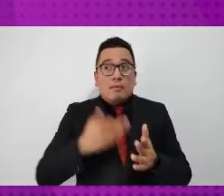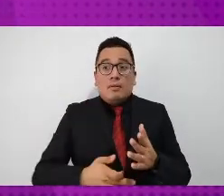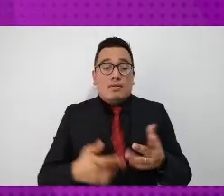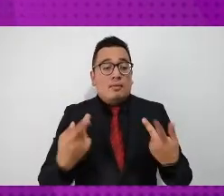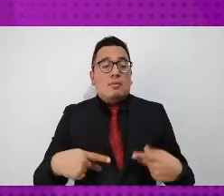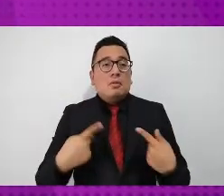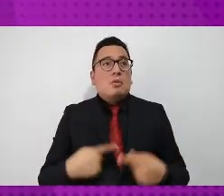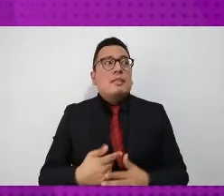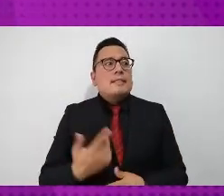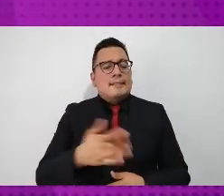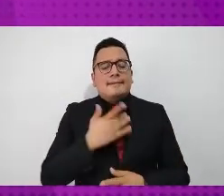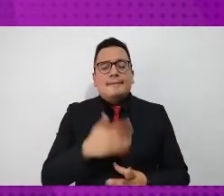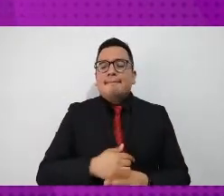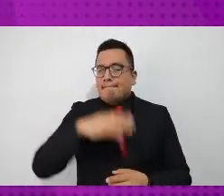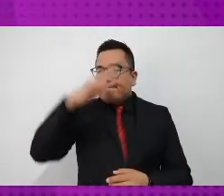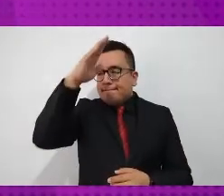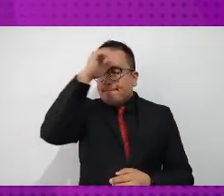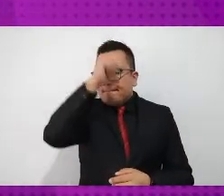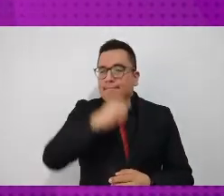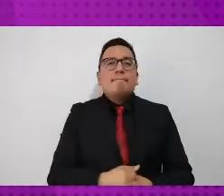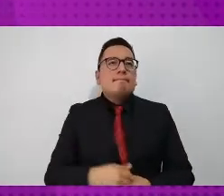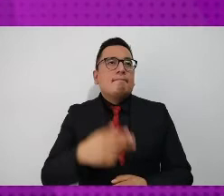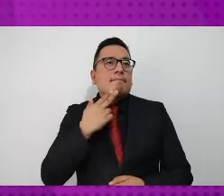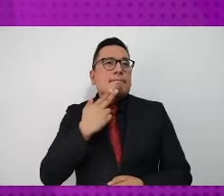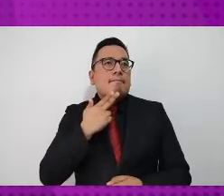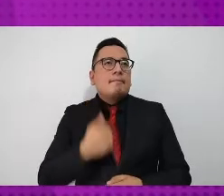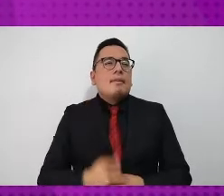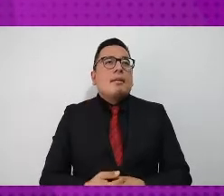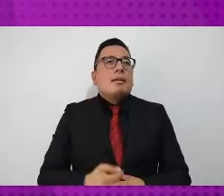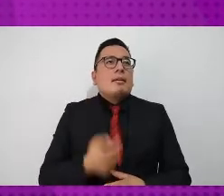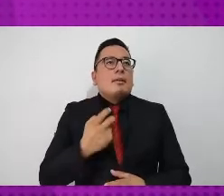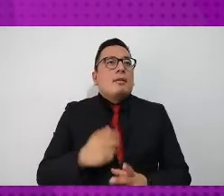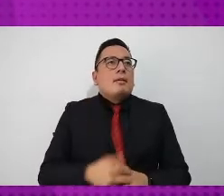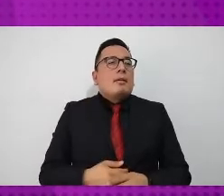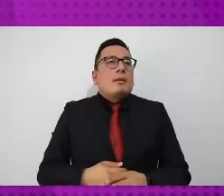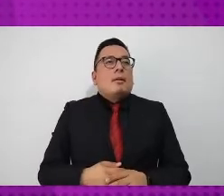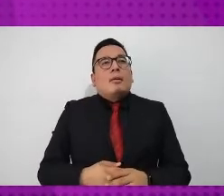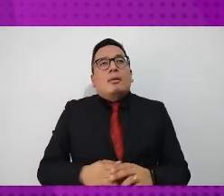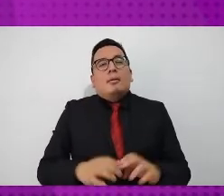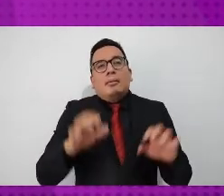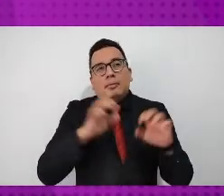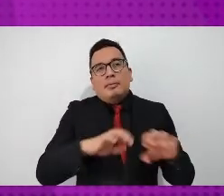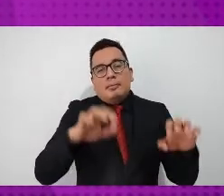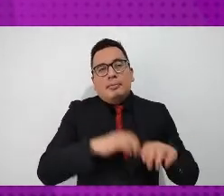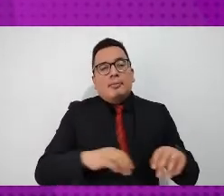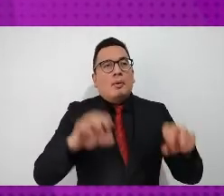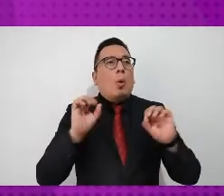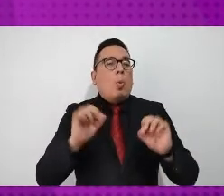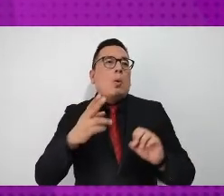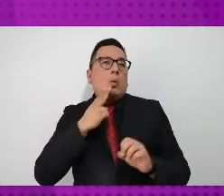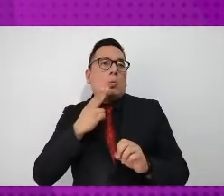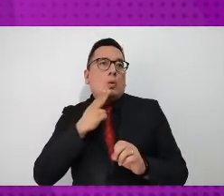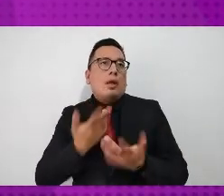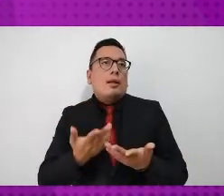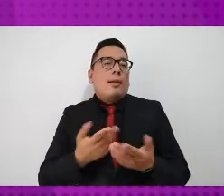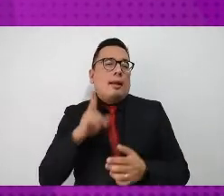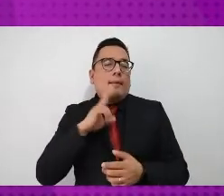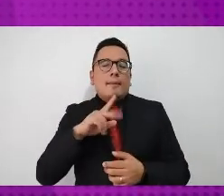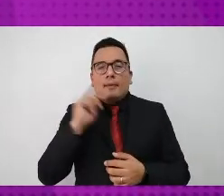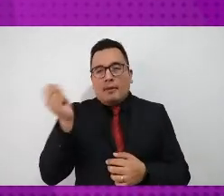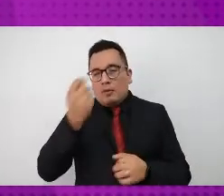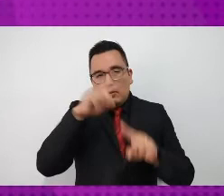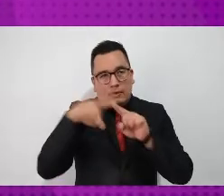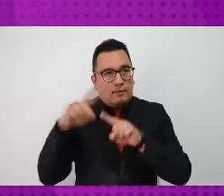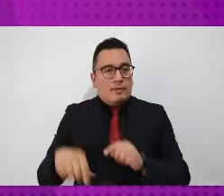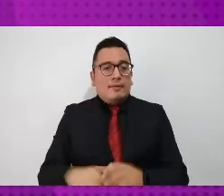se convenza de utilizar en este caso las urnas electrónicas o transitar a la implementación de usos de la